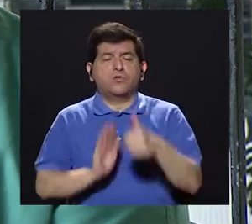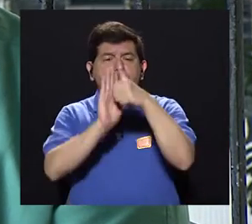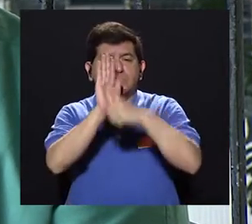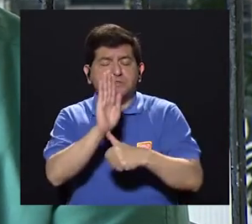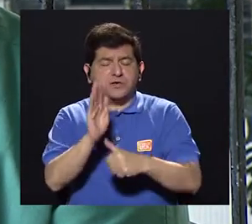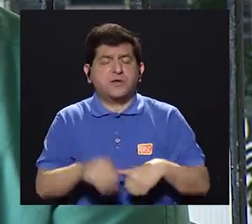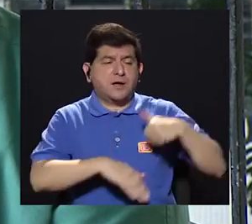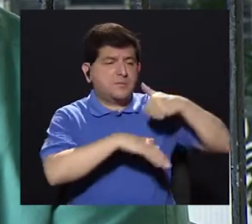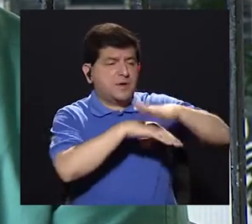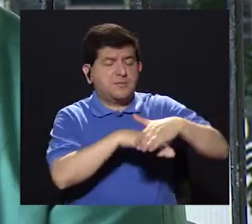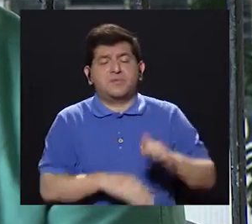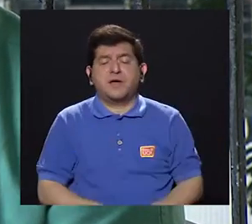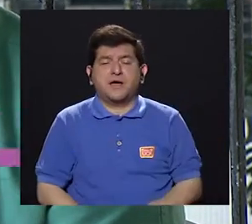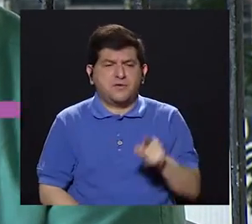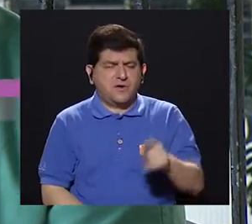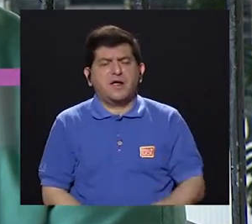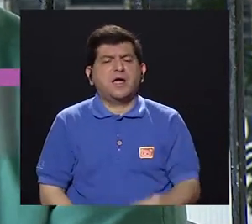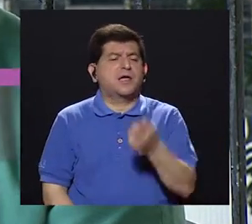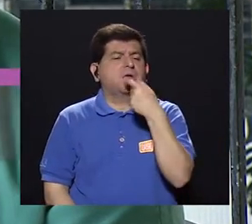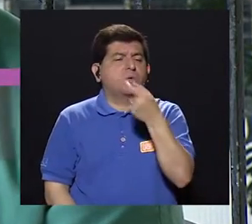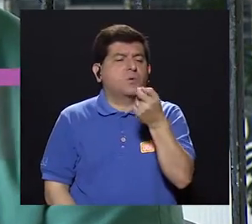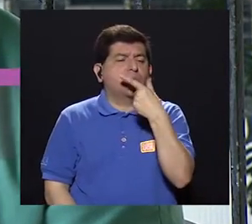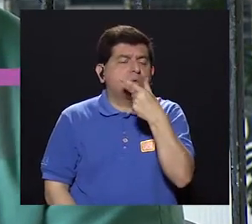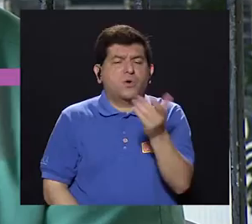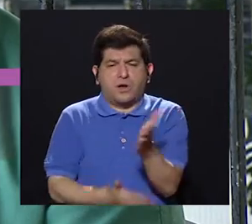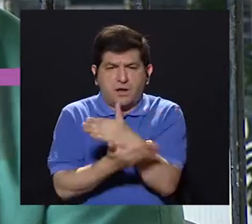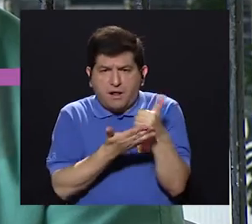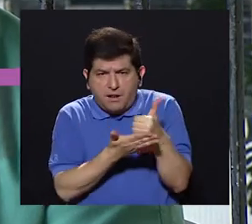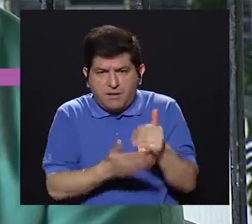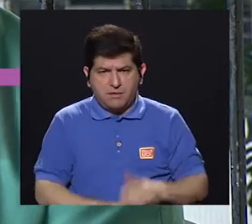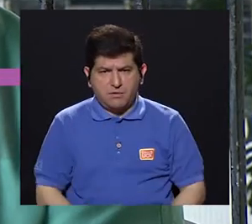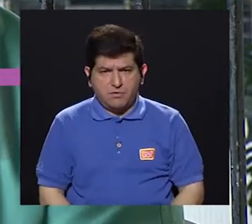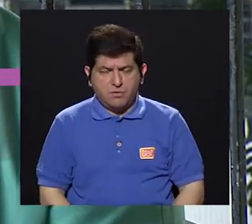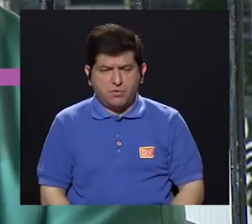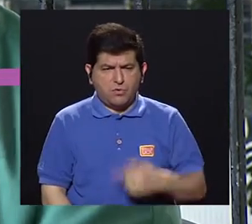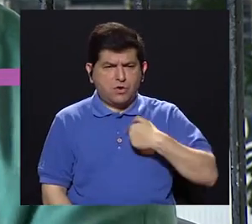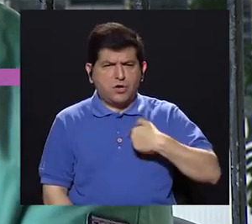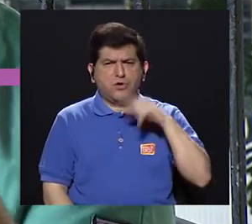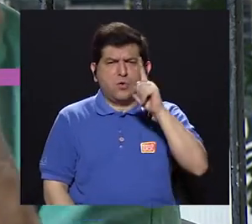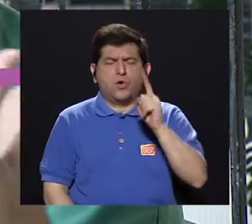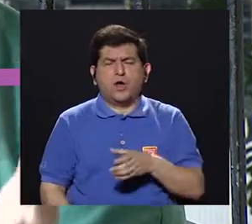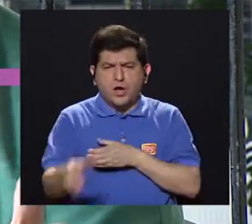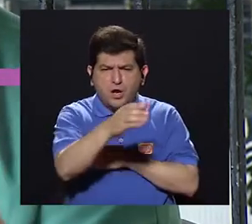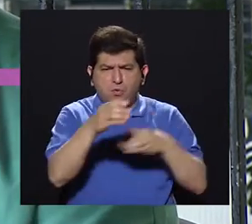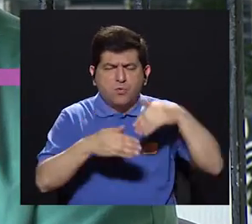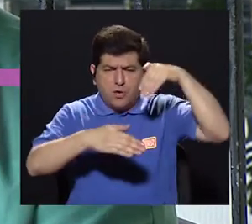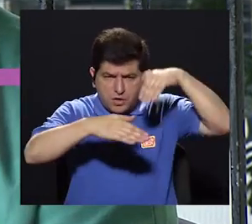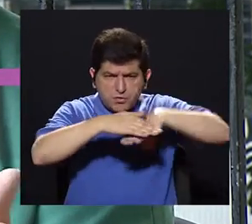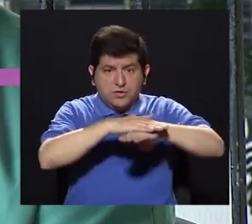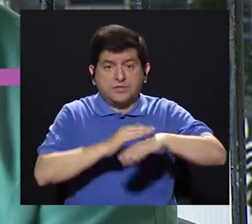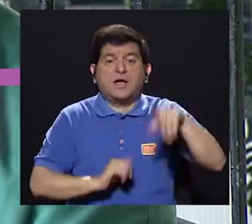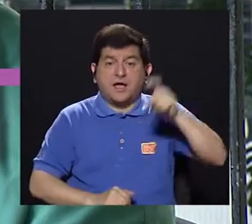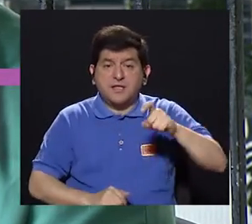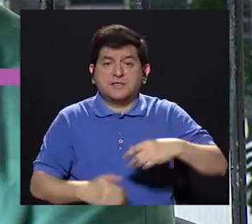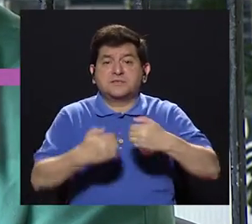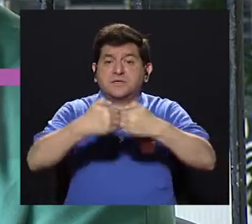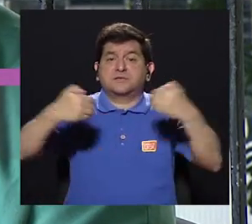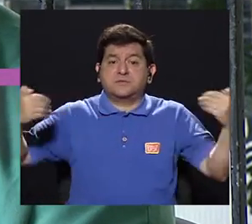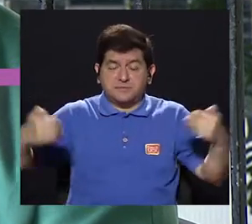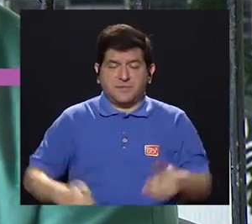que me operaron, me pasaron a medicina nuclear, me dieron unas cositas para tomármelos y después me metieron en un cuarto, porque hay que